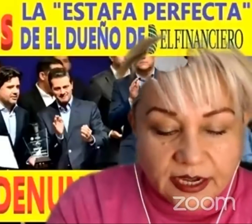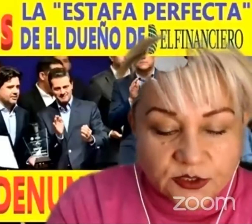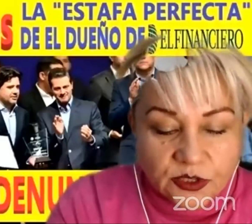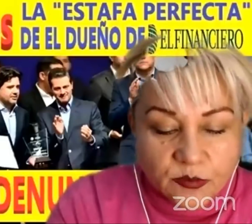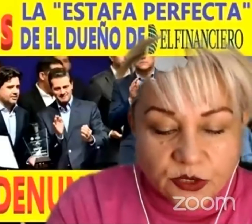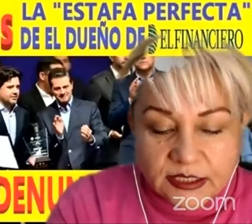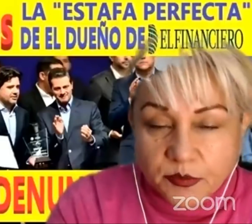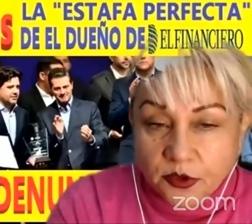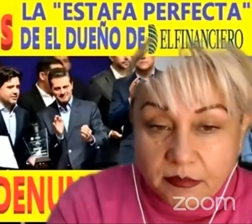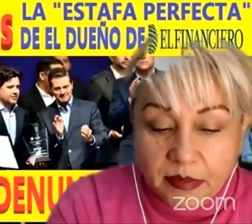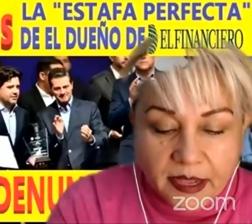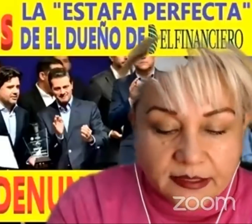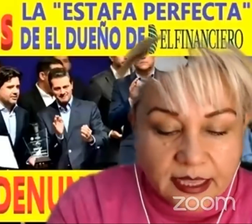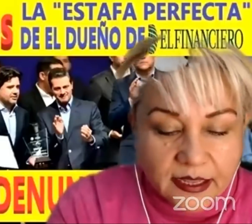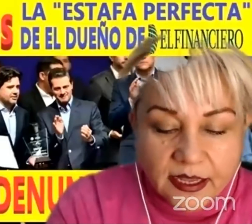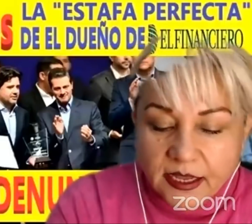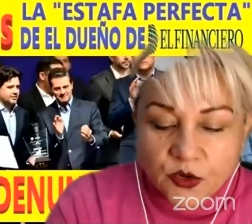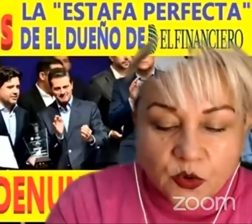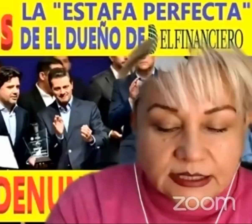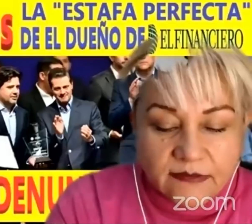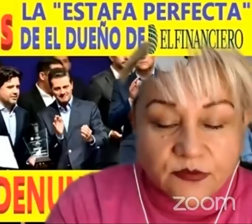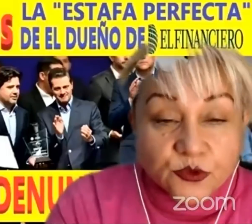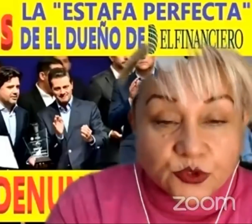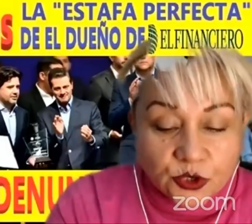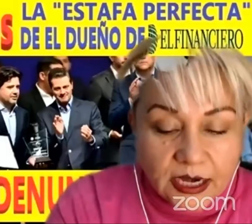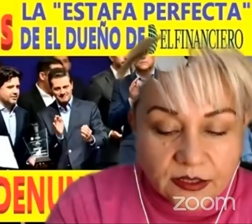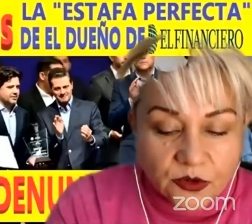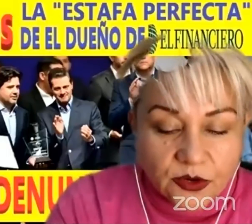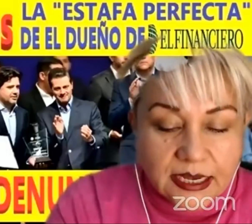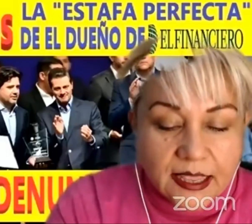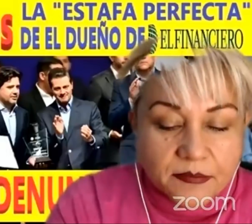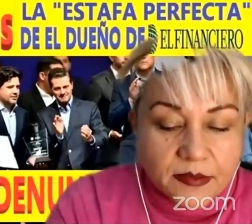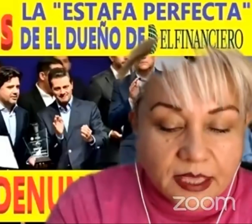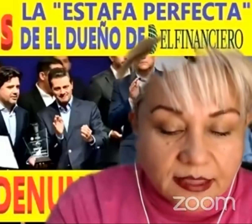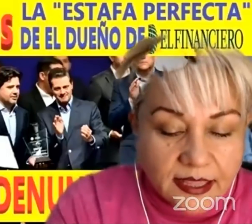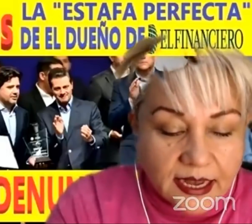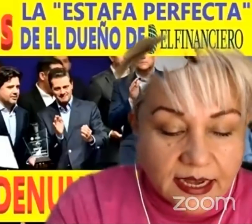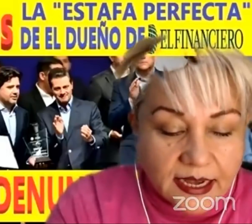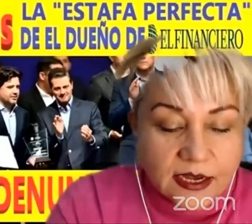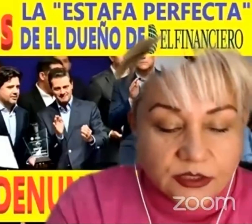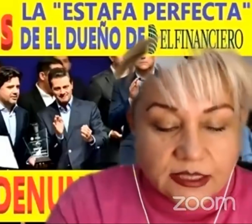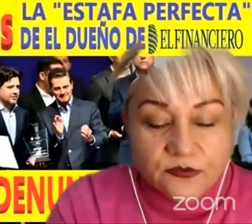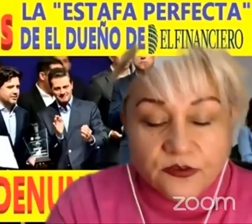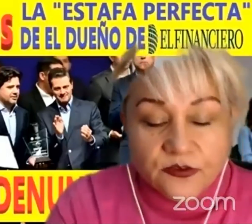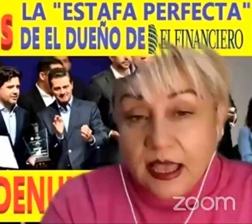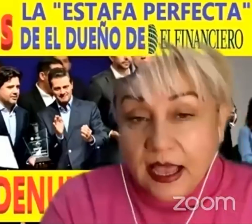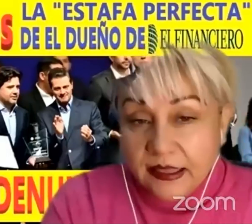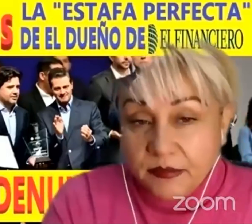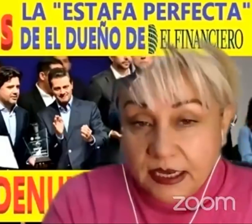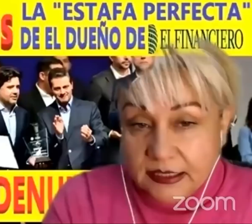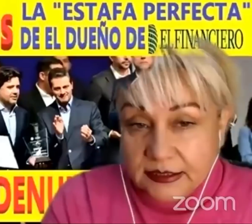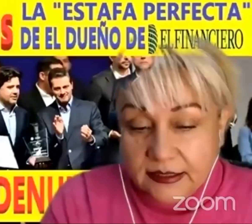el ceferezo del municipio de Papantla no estaba funcionando ni en vivienda ni en los